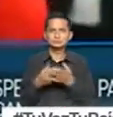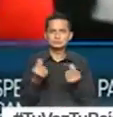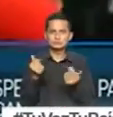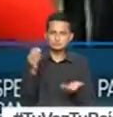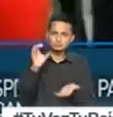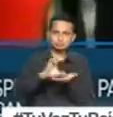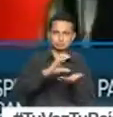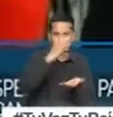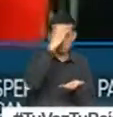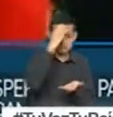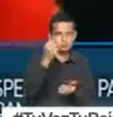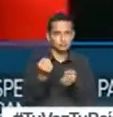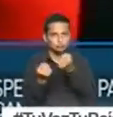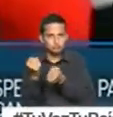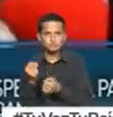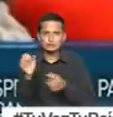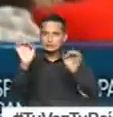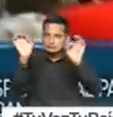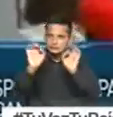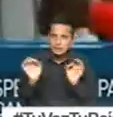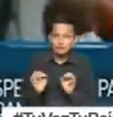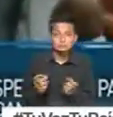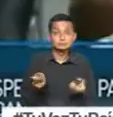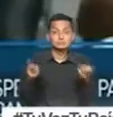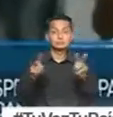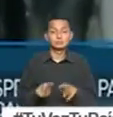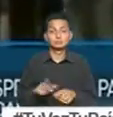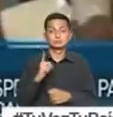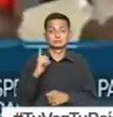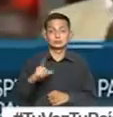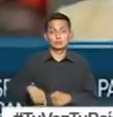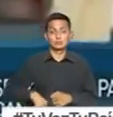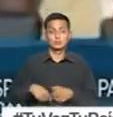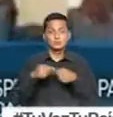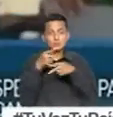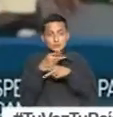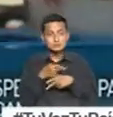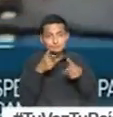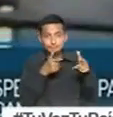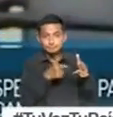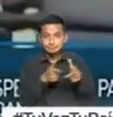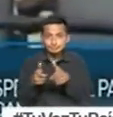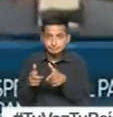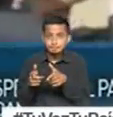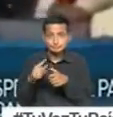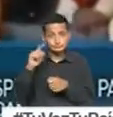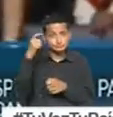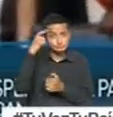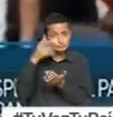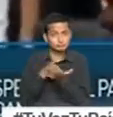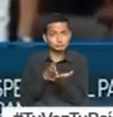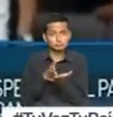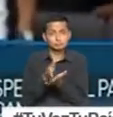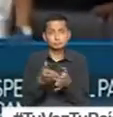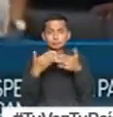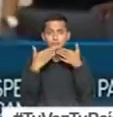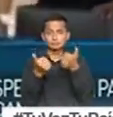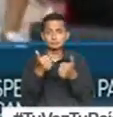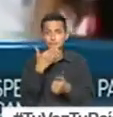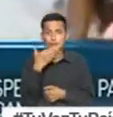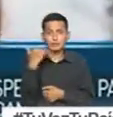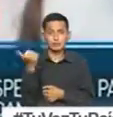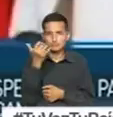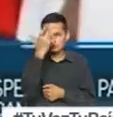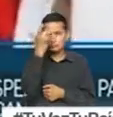educación, transporte, electricidad y el cuidado de salud durante su gobierno como un signo de mejoras por venir tras